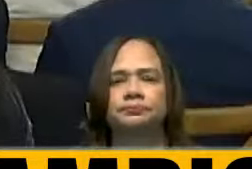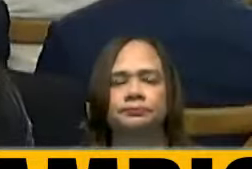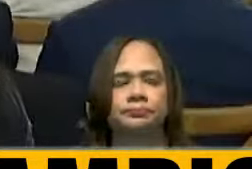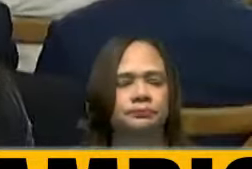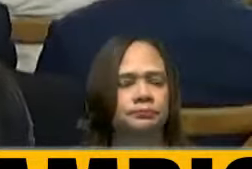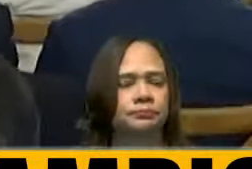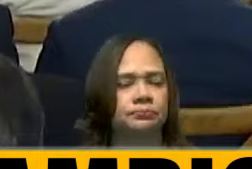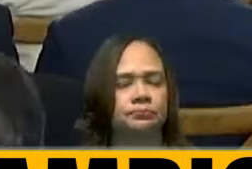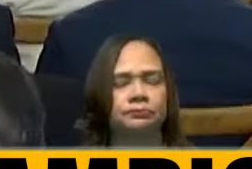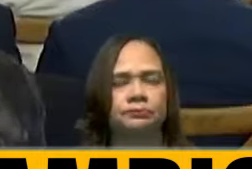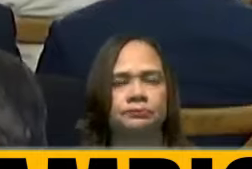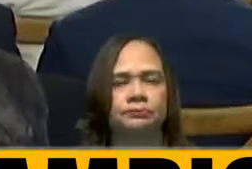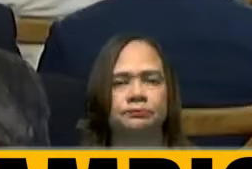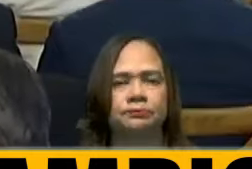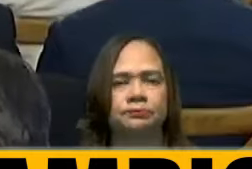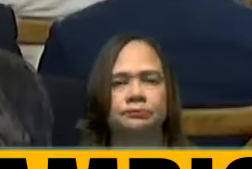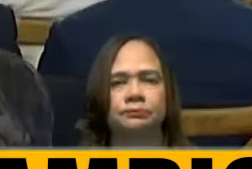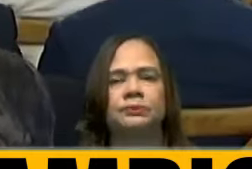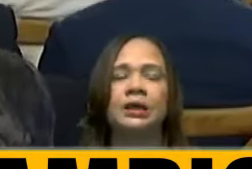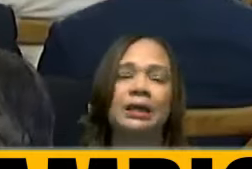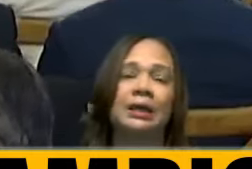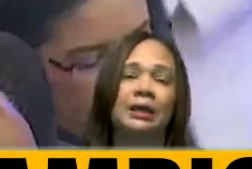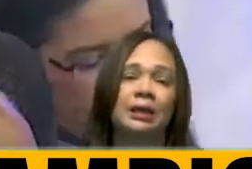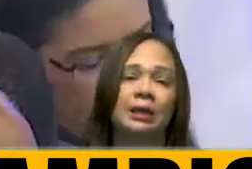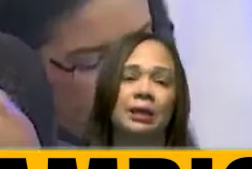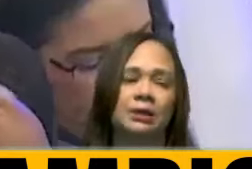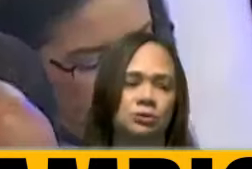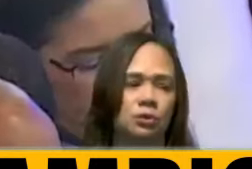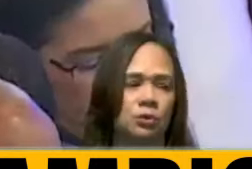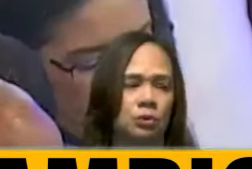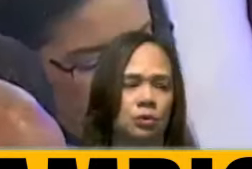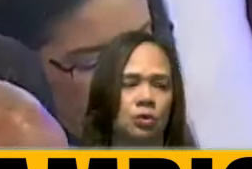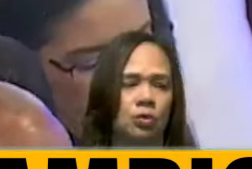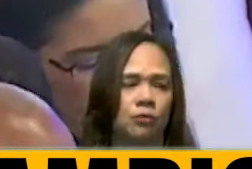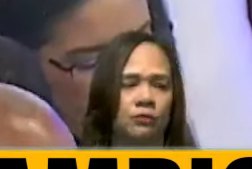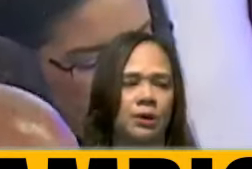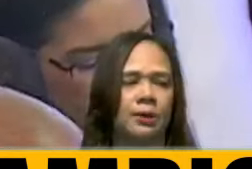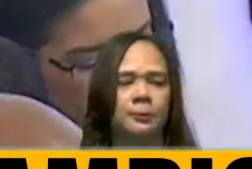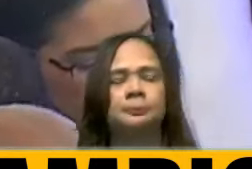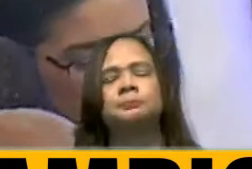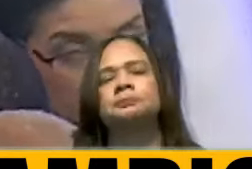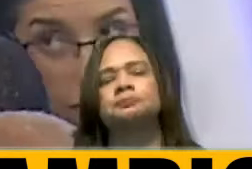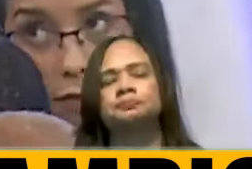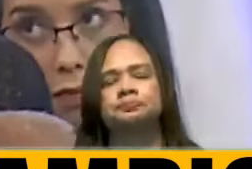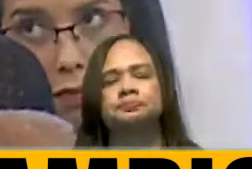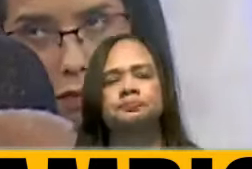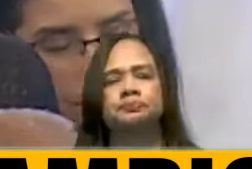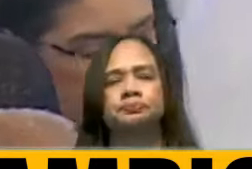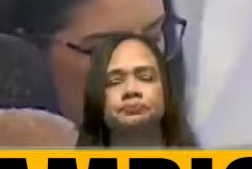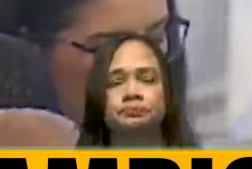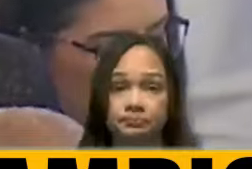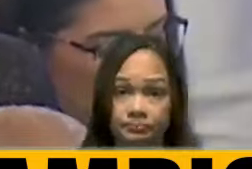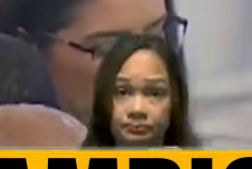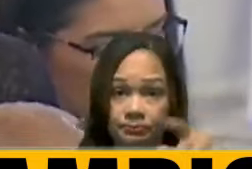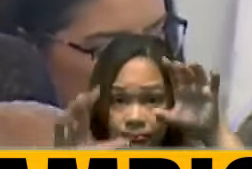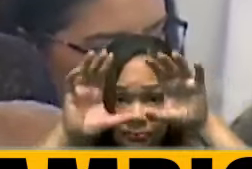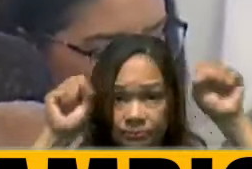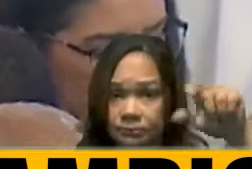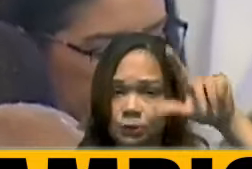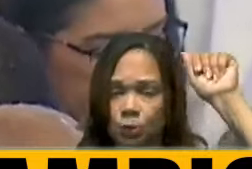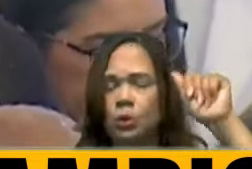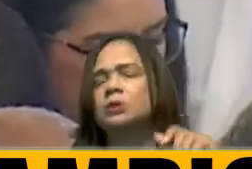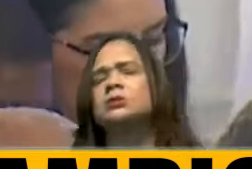Saludos Ignacio Nova eh de la columna de opinión del len diario señor presidente